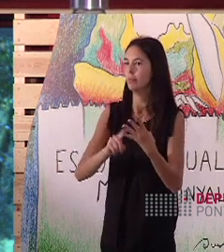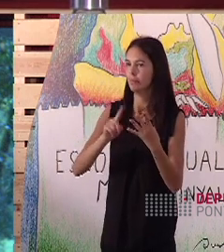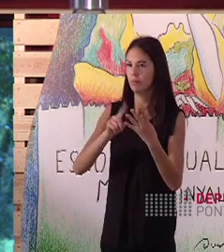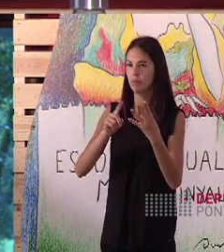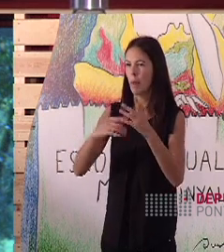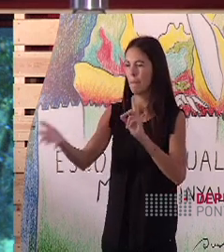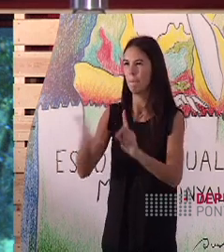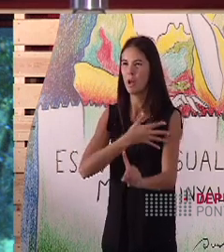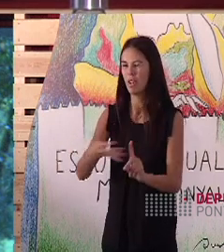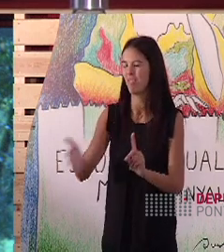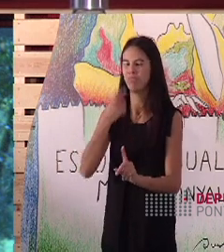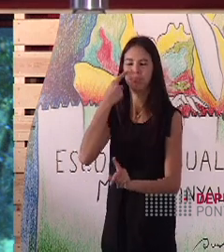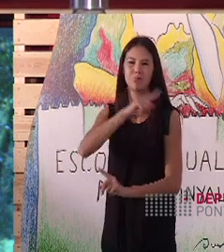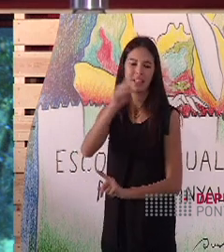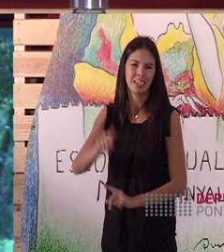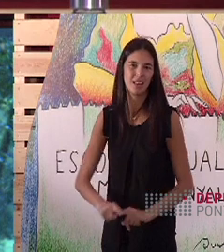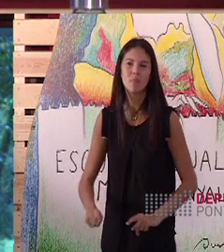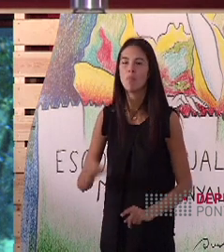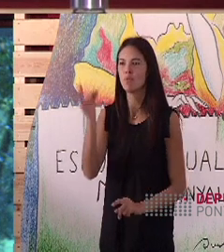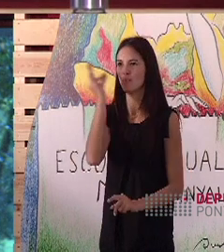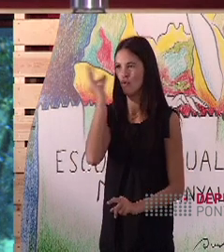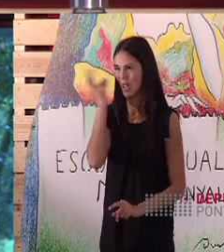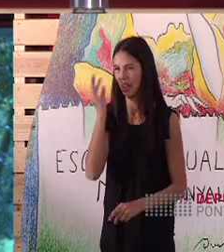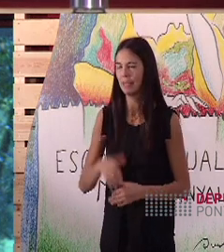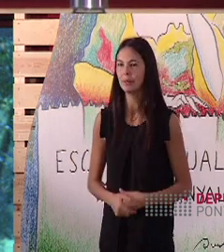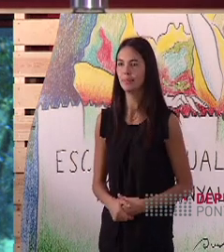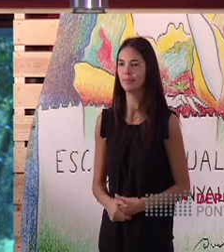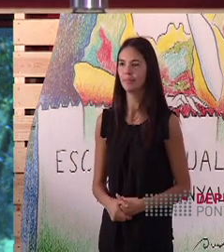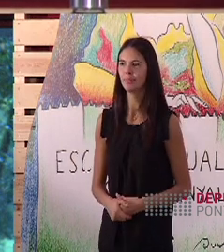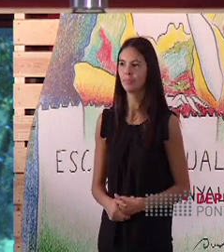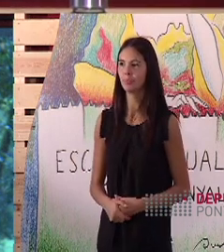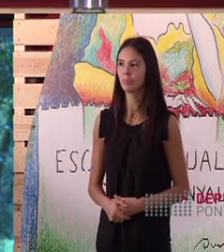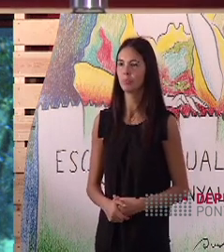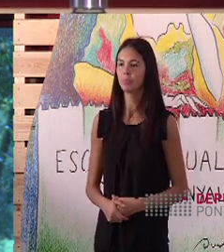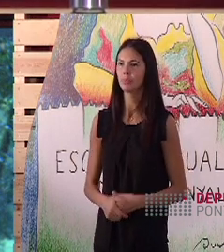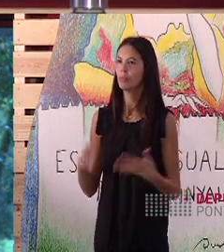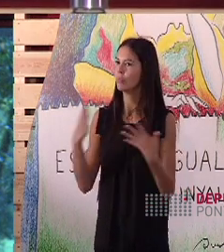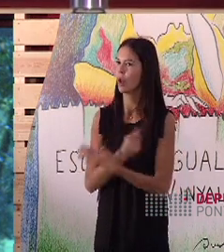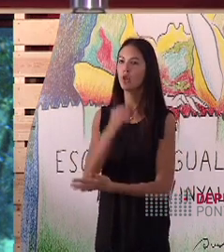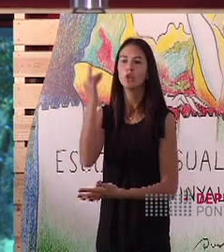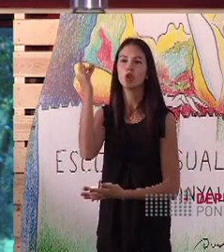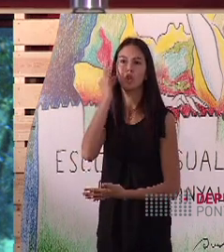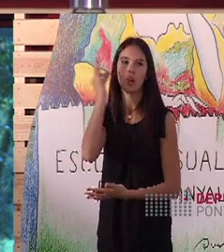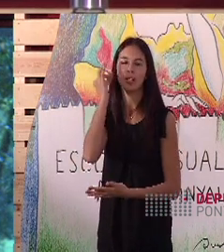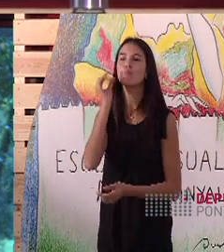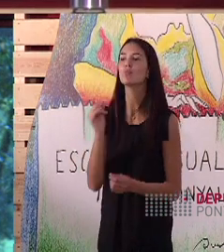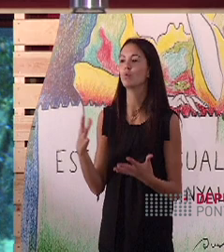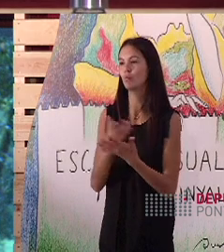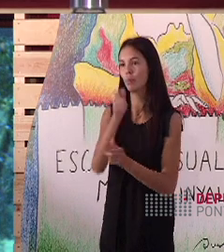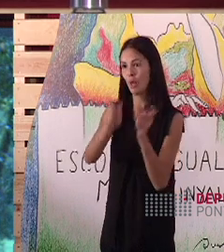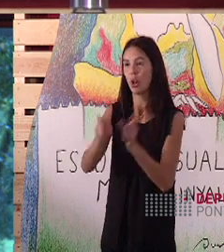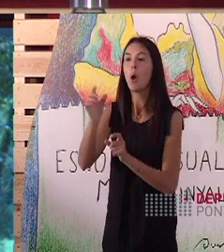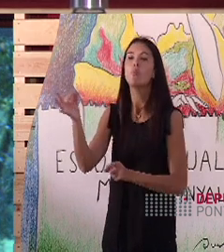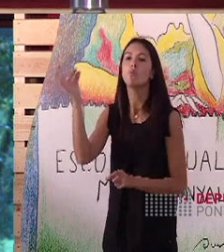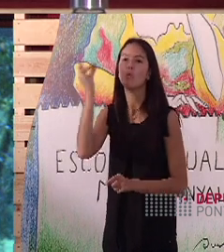terribles violencias que padecemos as mulleres. Todas elas son mulleres que